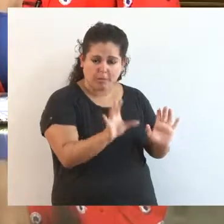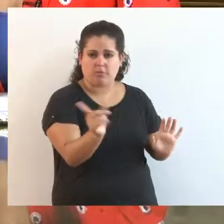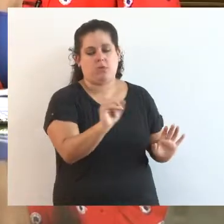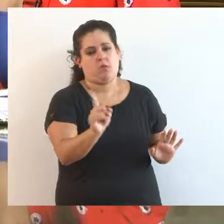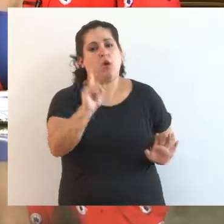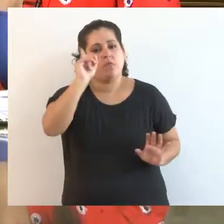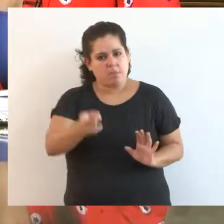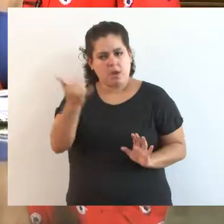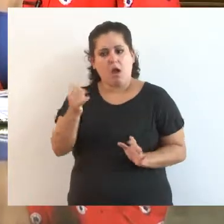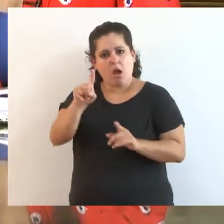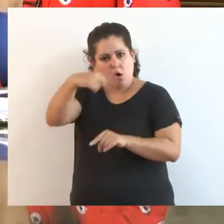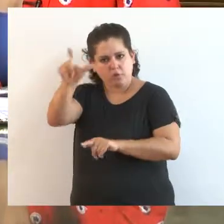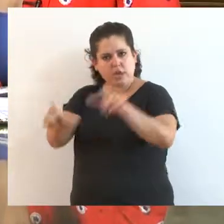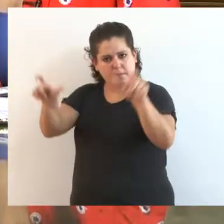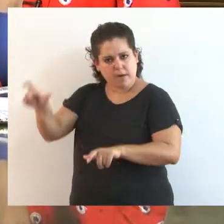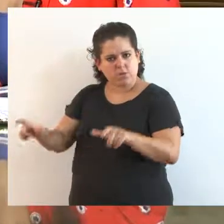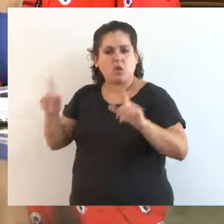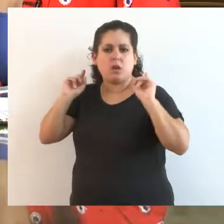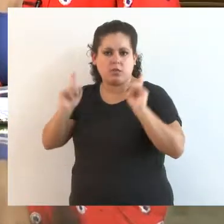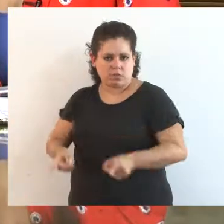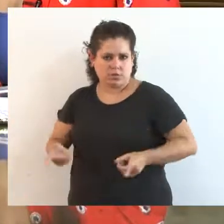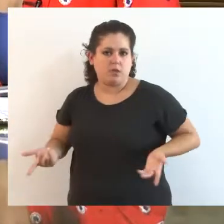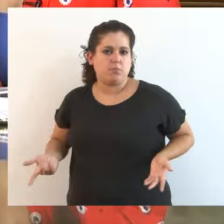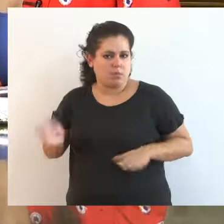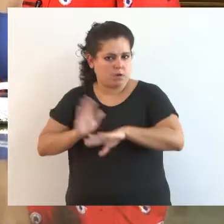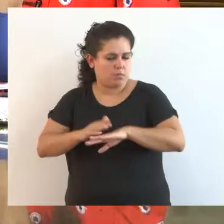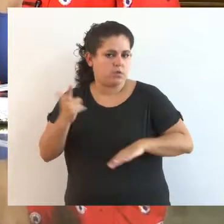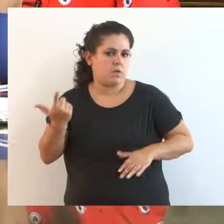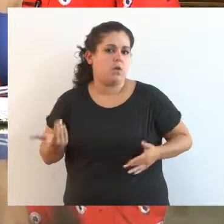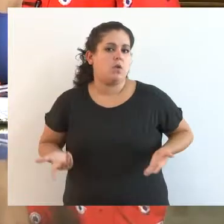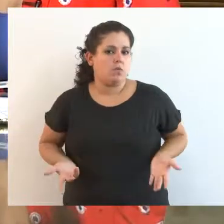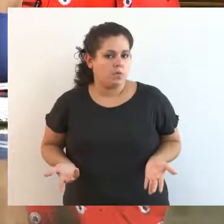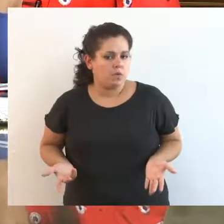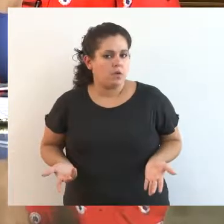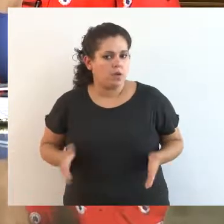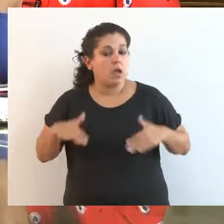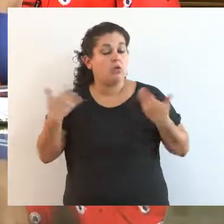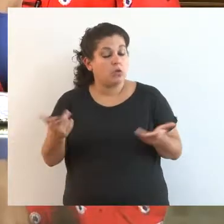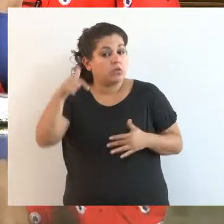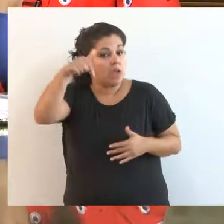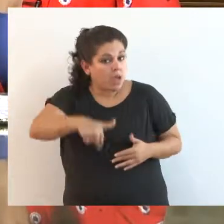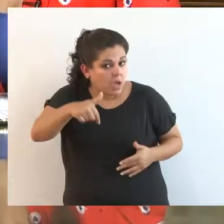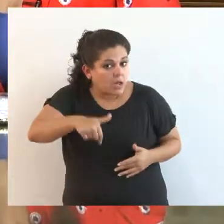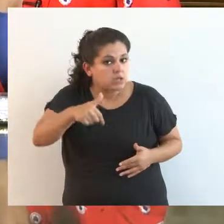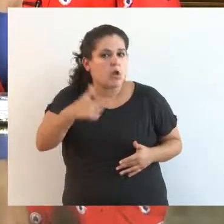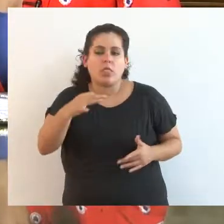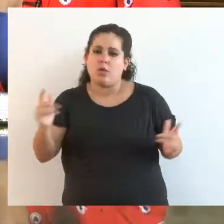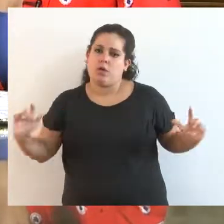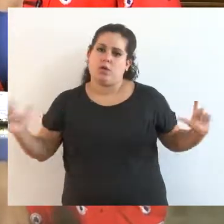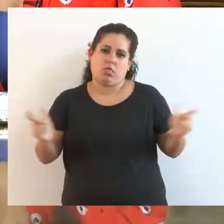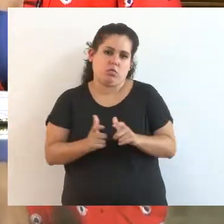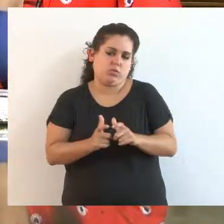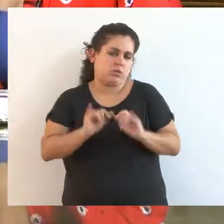otros actores que tienen que ver con la provisión de los derechos del Estado. Entonces, esto, digamos, se